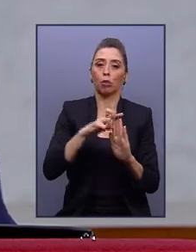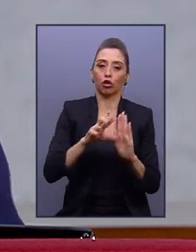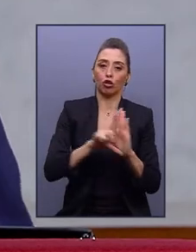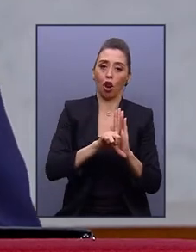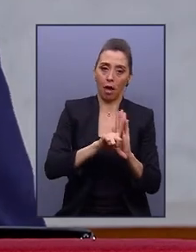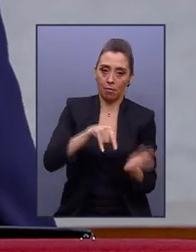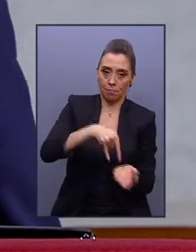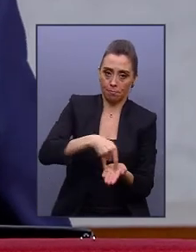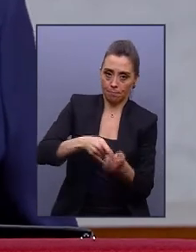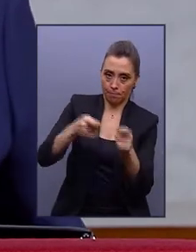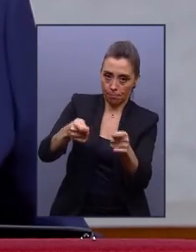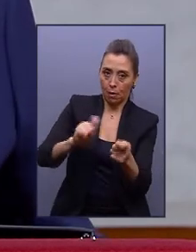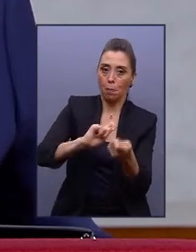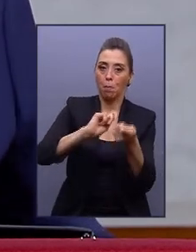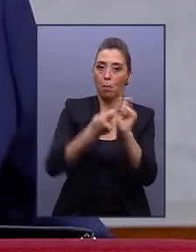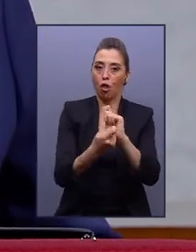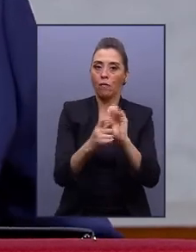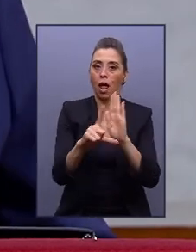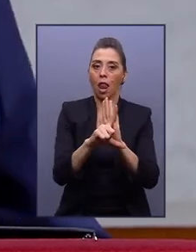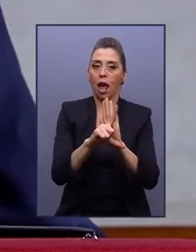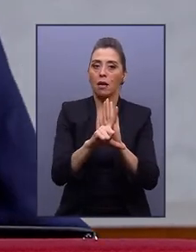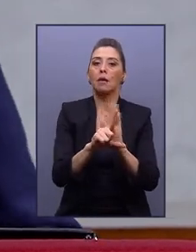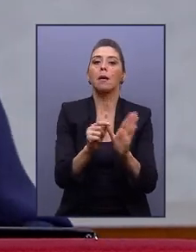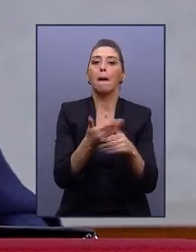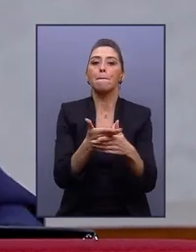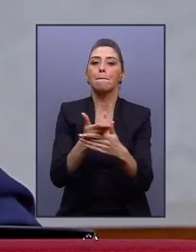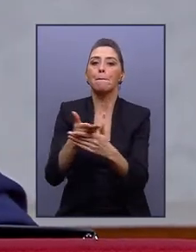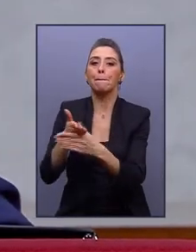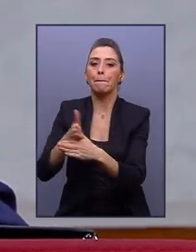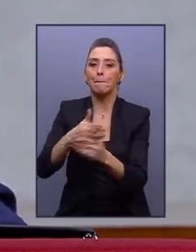propuesta de modificaciones sustantivas a la Ley de Pesca.